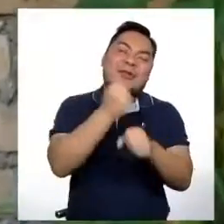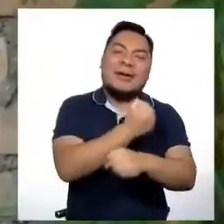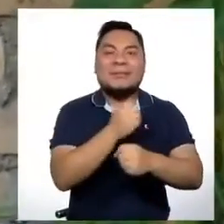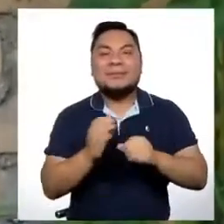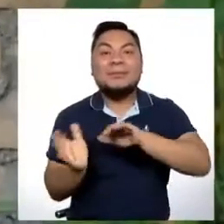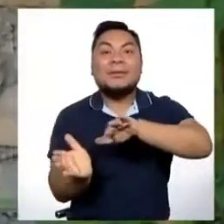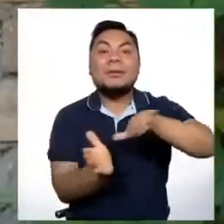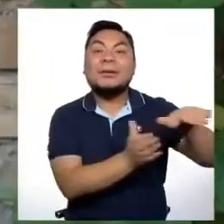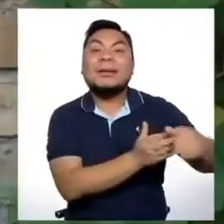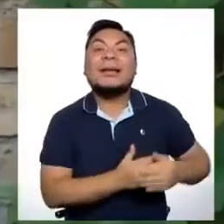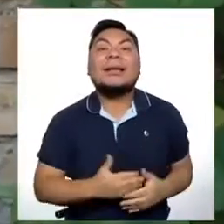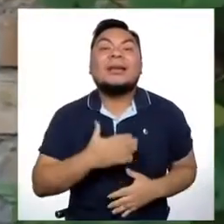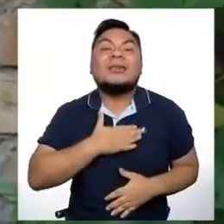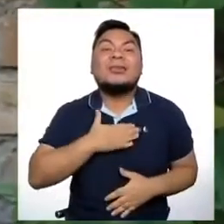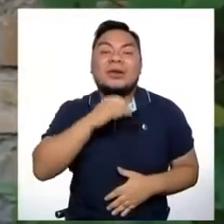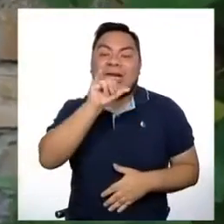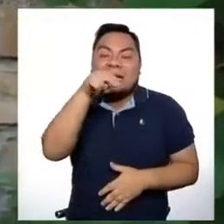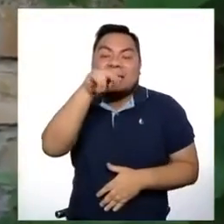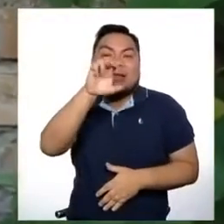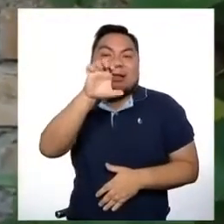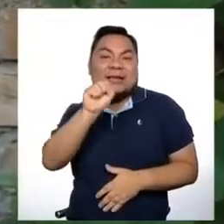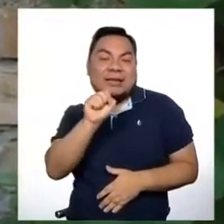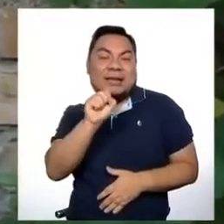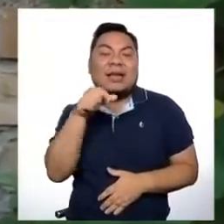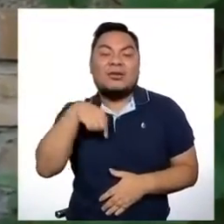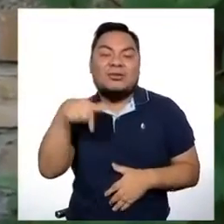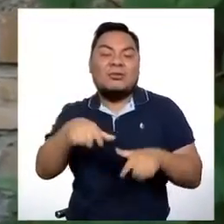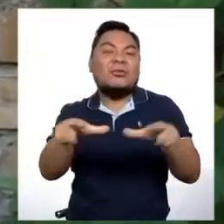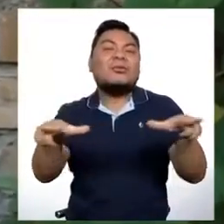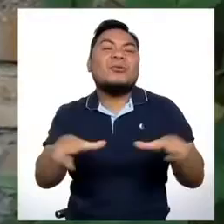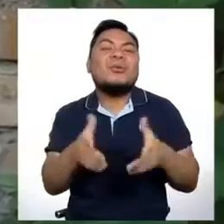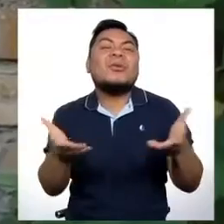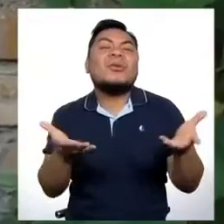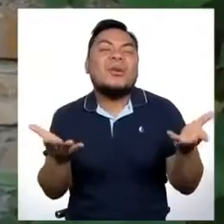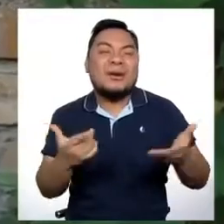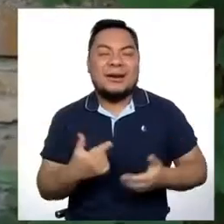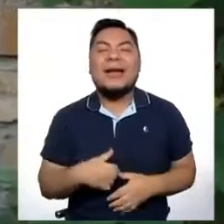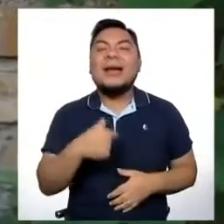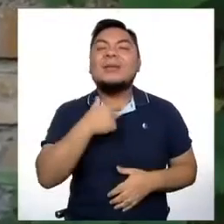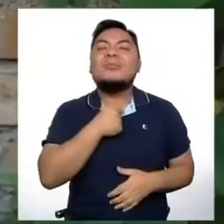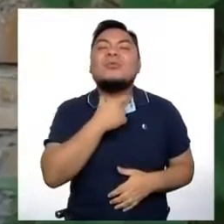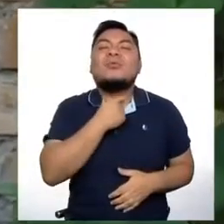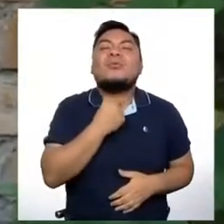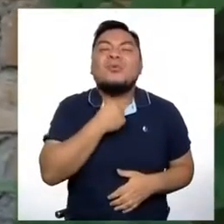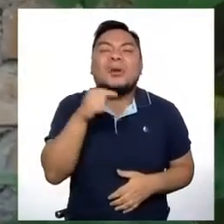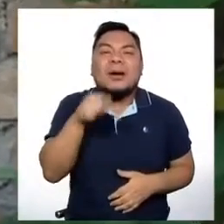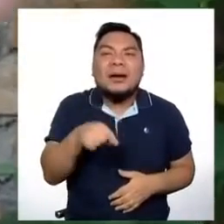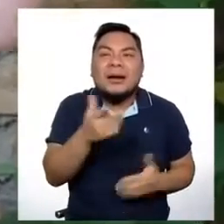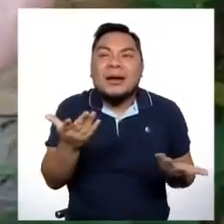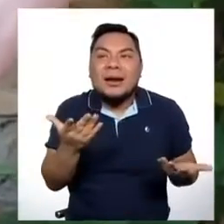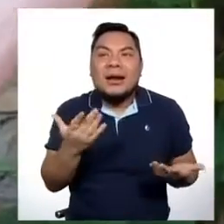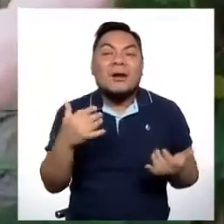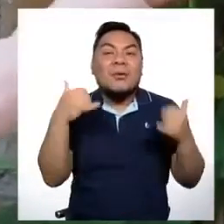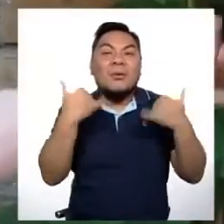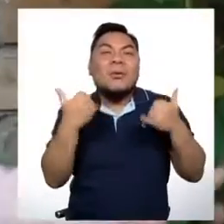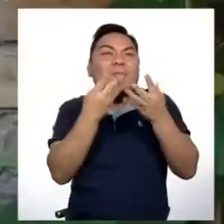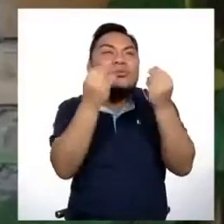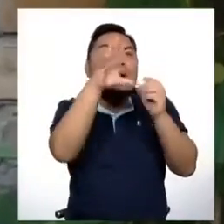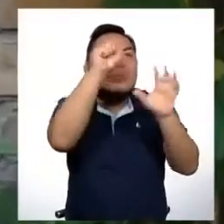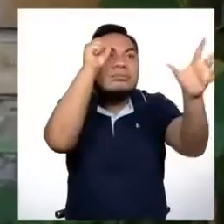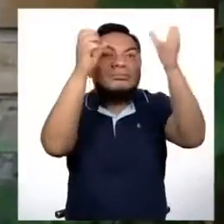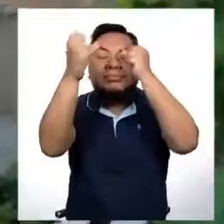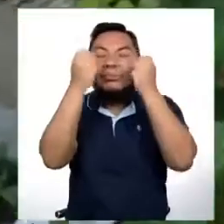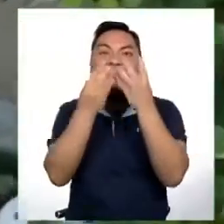Yo soy Ina Rocío de la región Cajamarca, que me gusta explorar y descubrir muchas